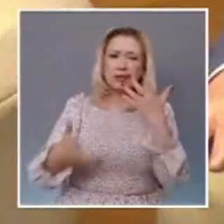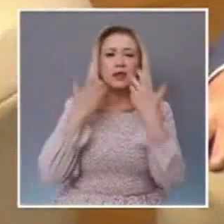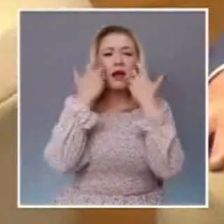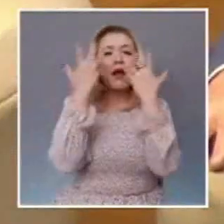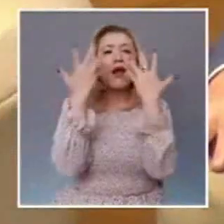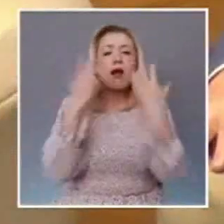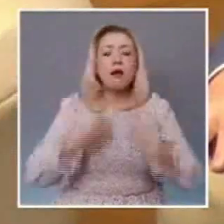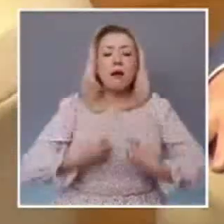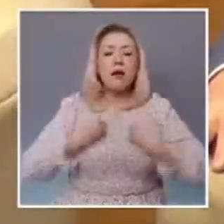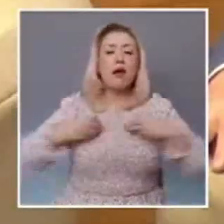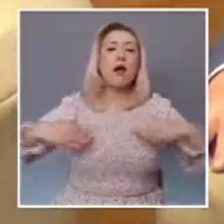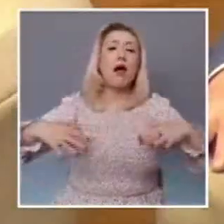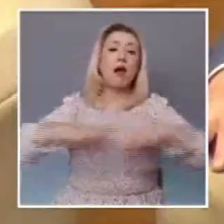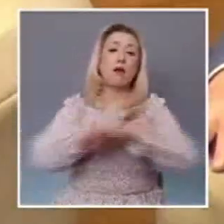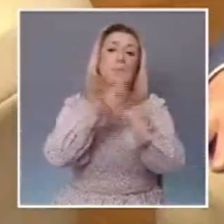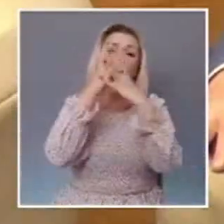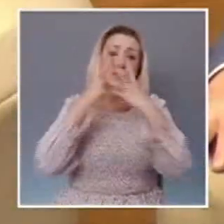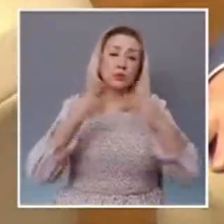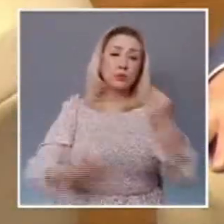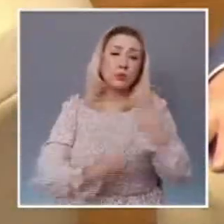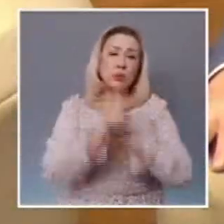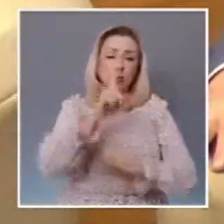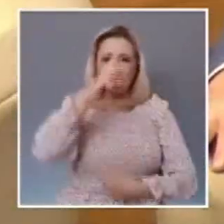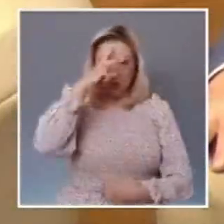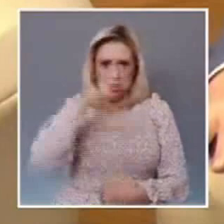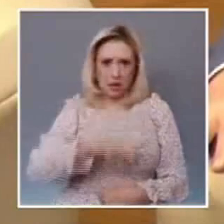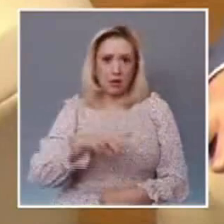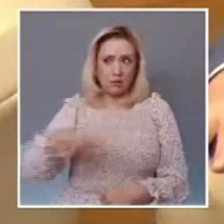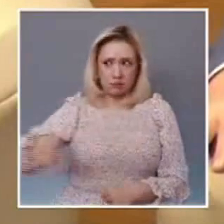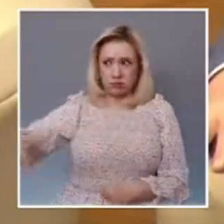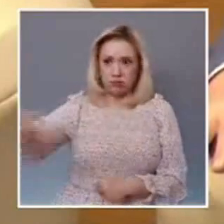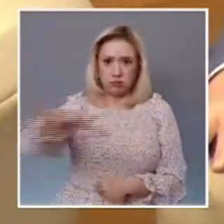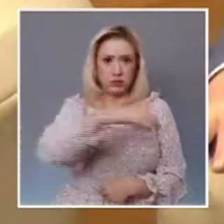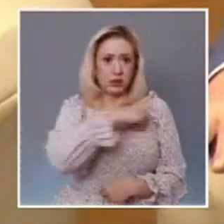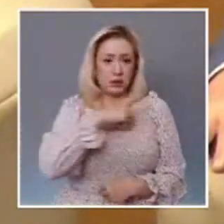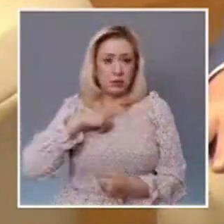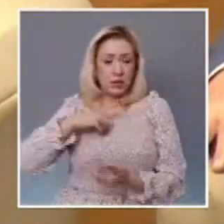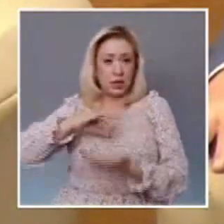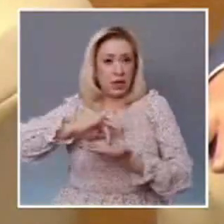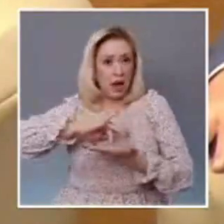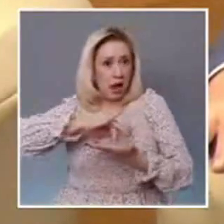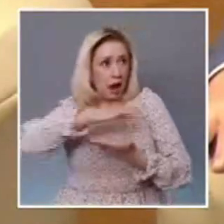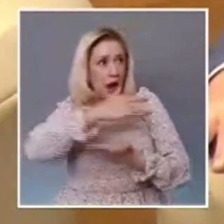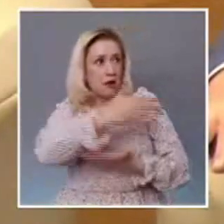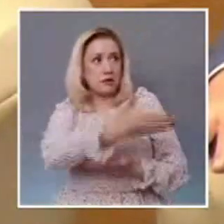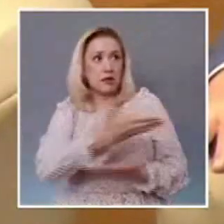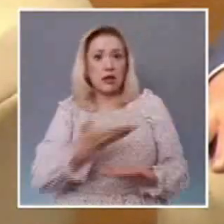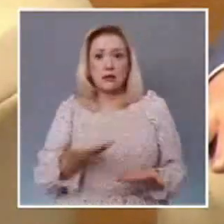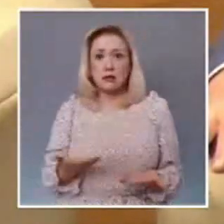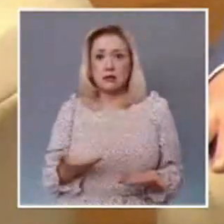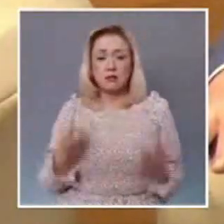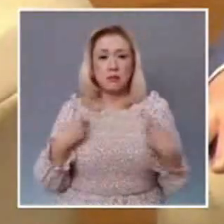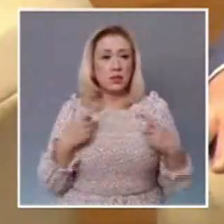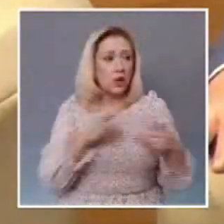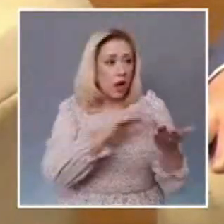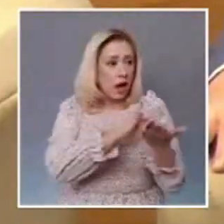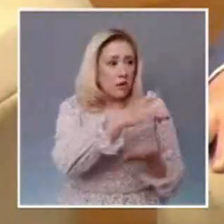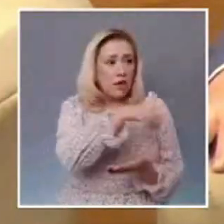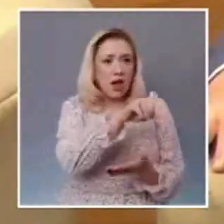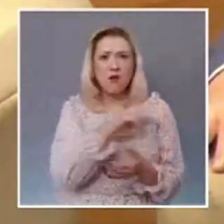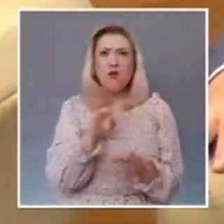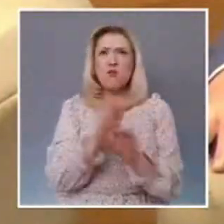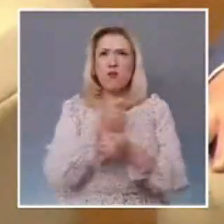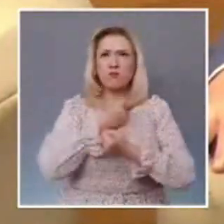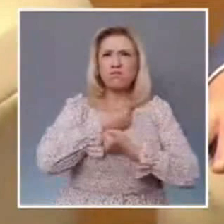sea, México debe agradecer que tengamos una sociedad así, porque también así como somos duros entre nosotros,